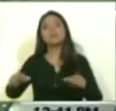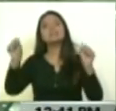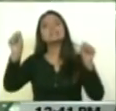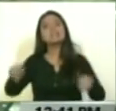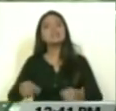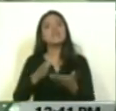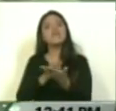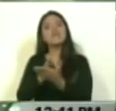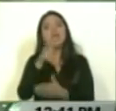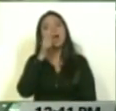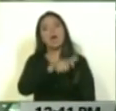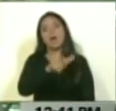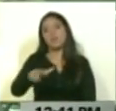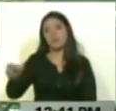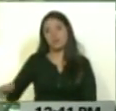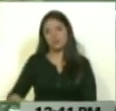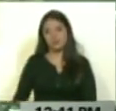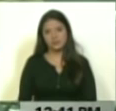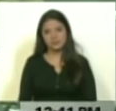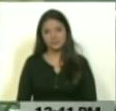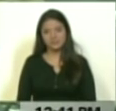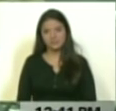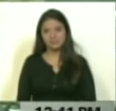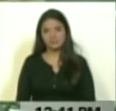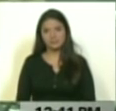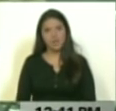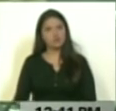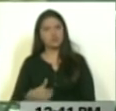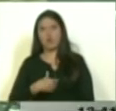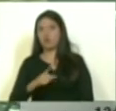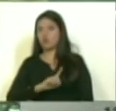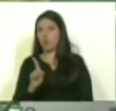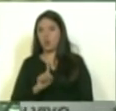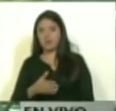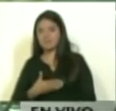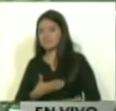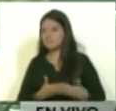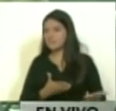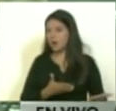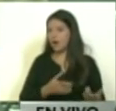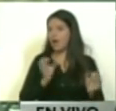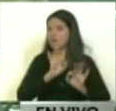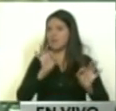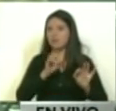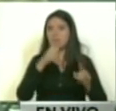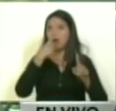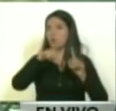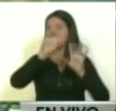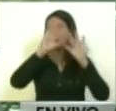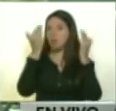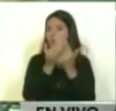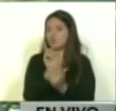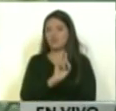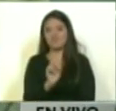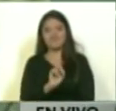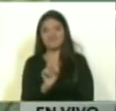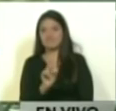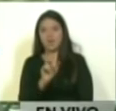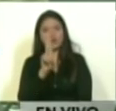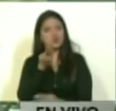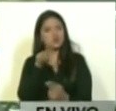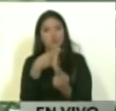al pueblo de a pie. Yo no me le he entregado a oligarquías ni a lobbies de ningún tipo en el mundo. No, ni jamás